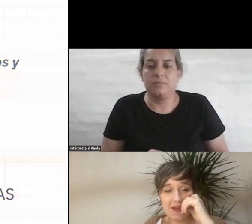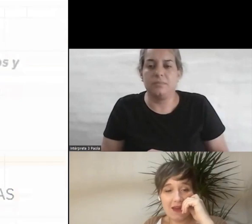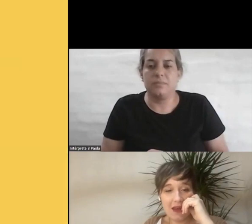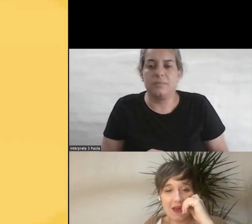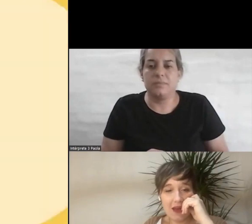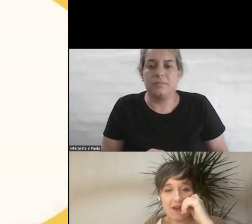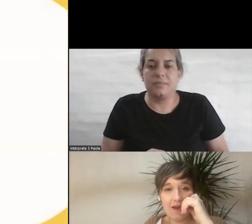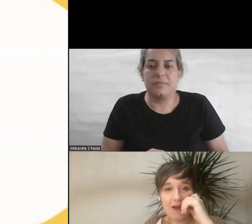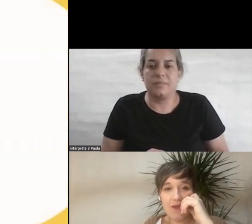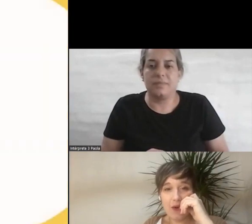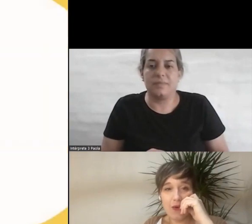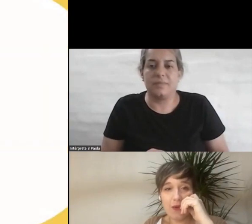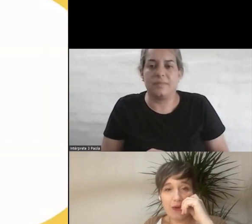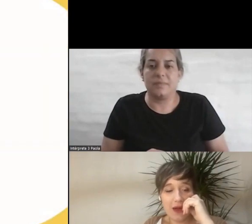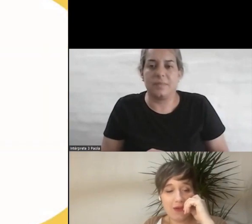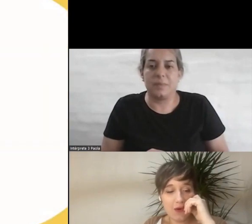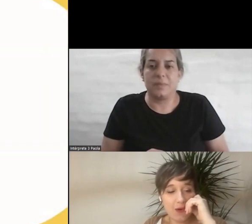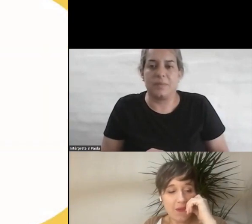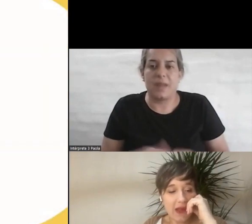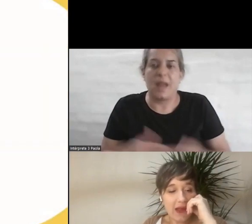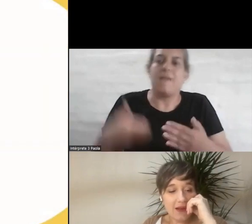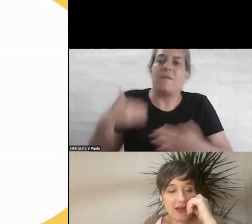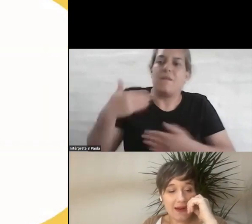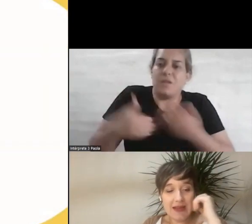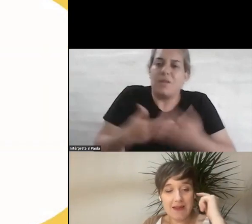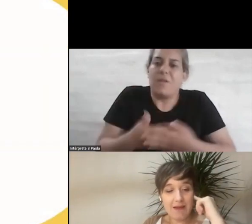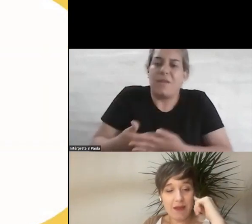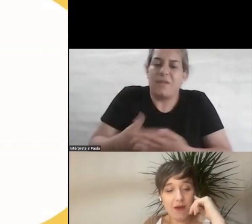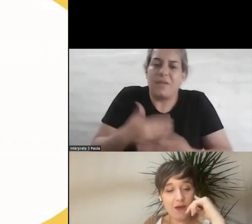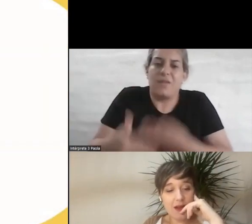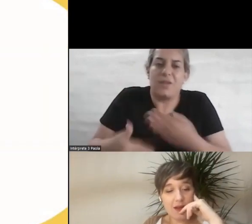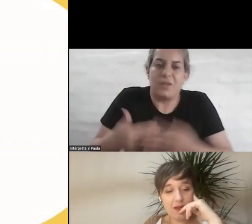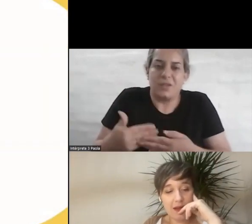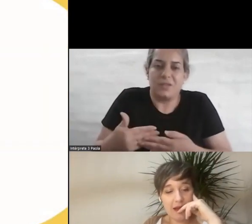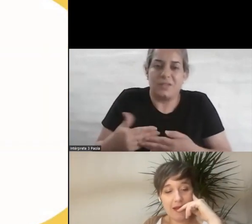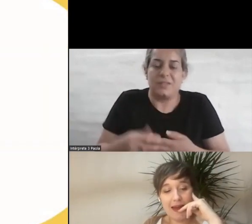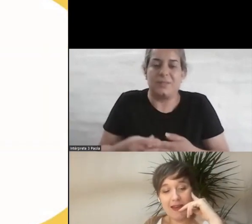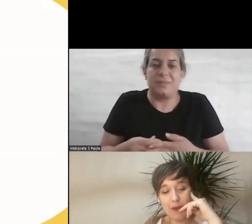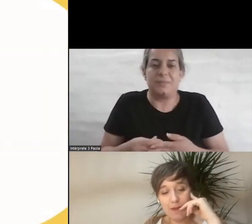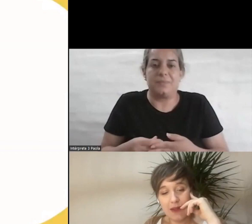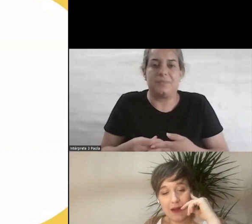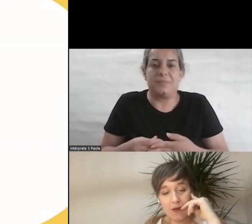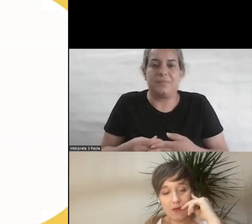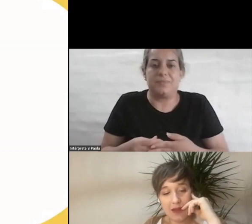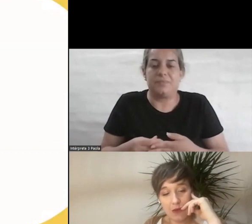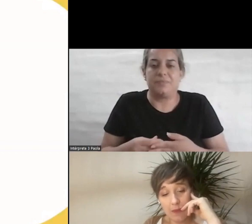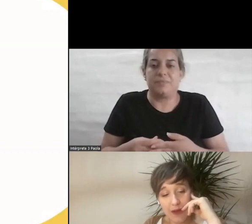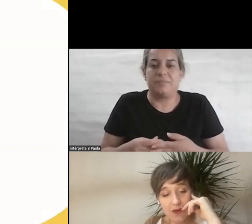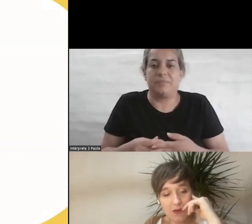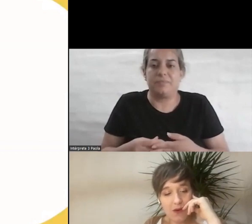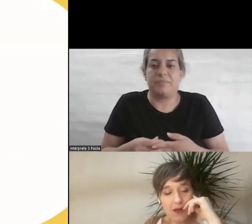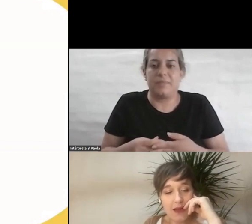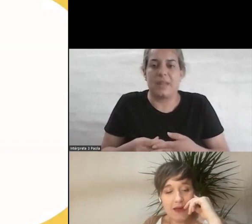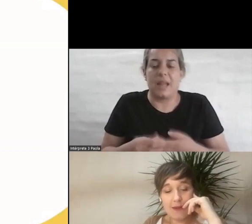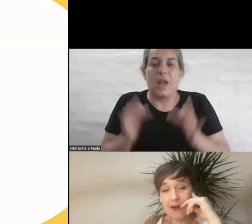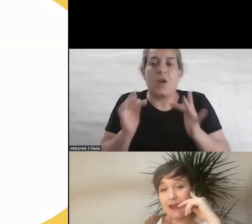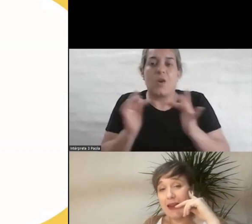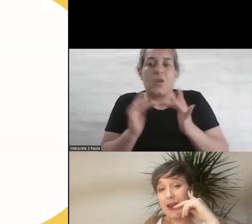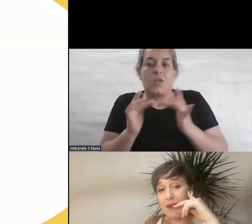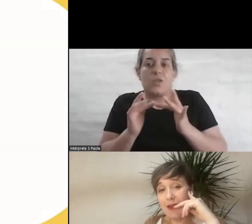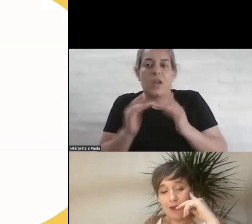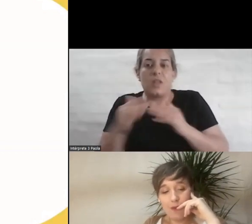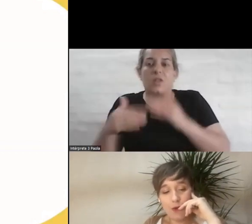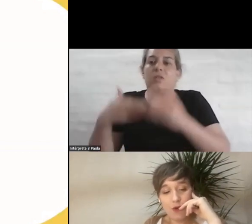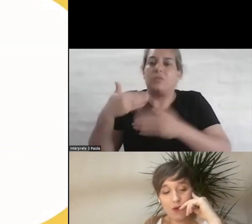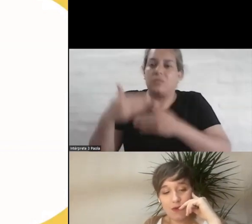Y así fue evolucionando, ¿no? Tras varias intervenciones ya les permiten el contacto al pecho, se mantiene